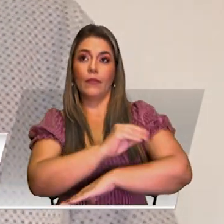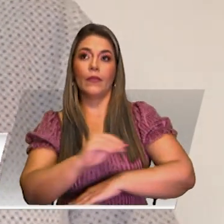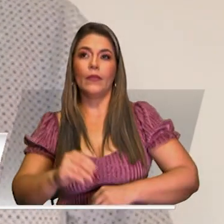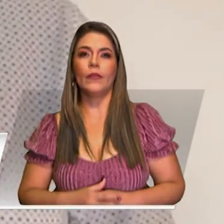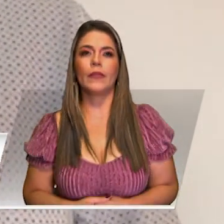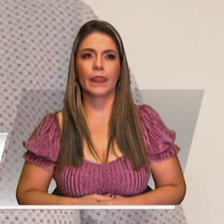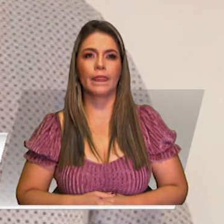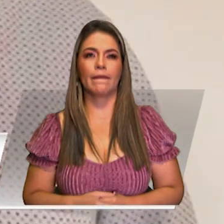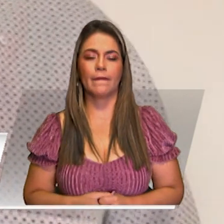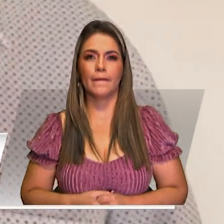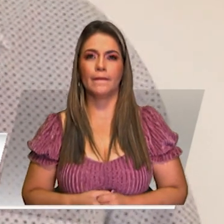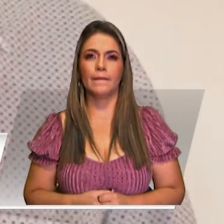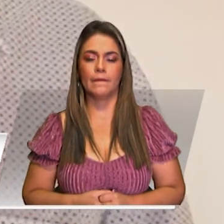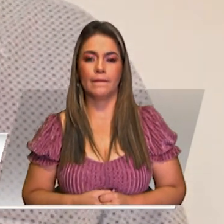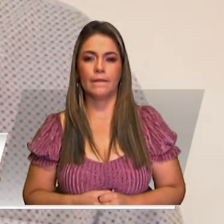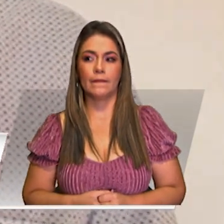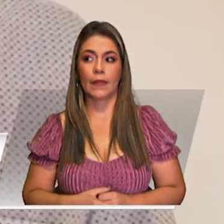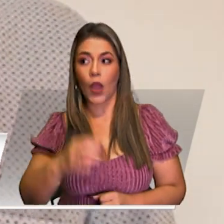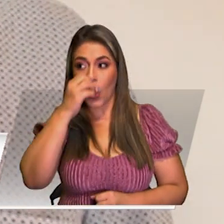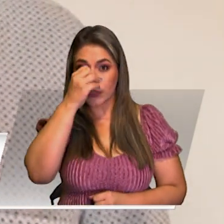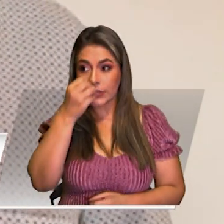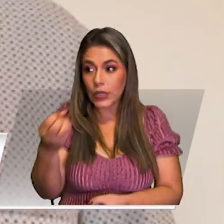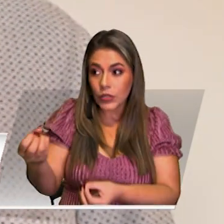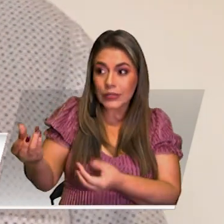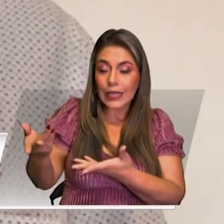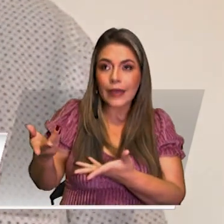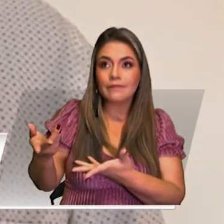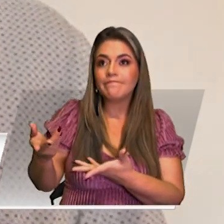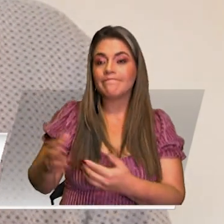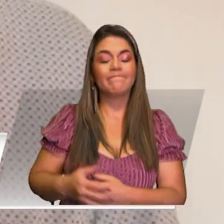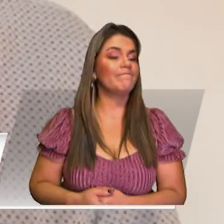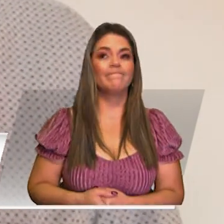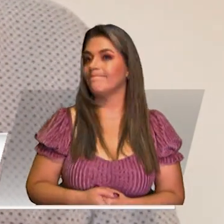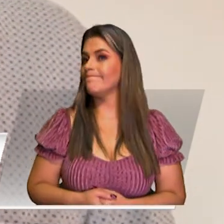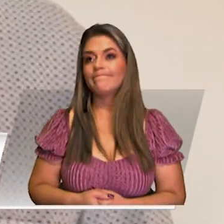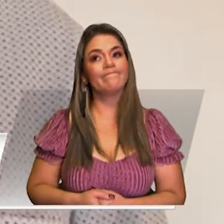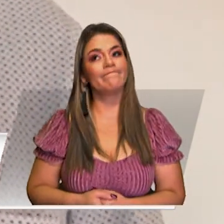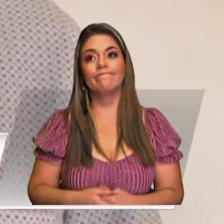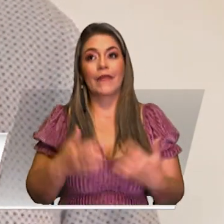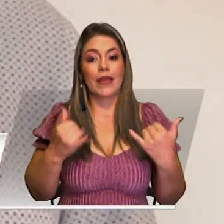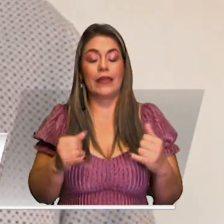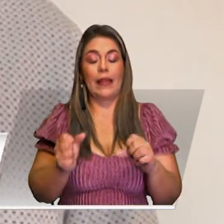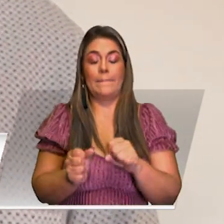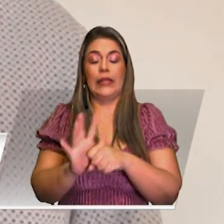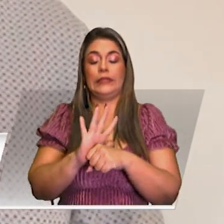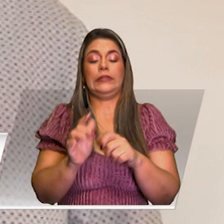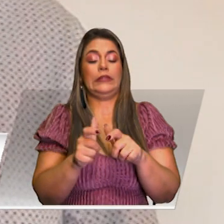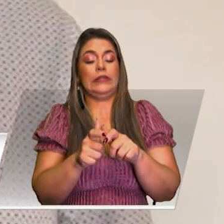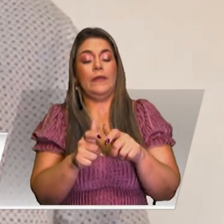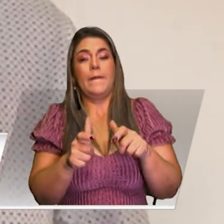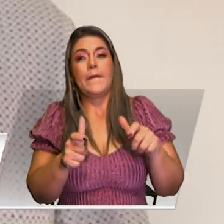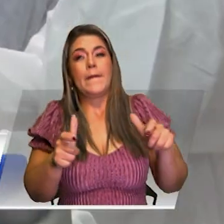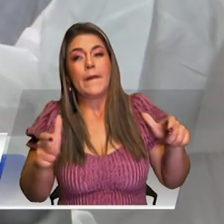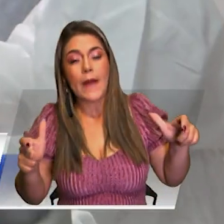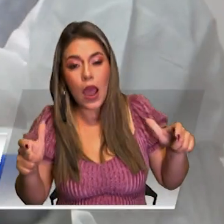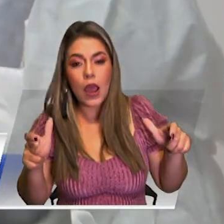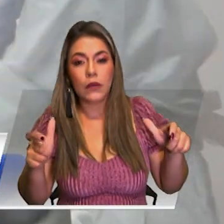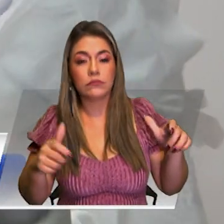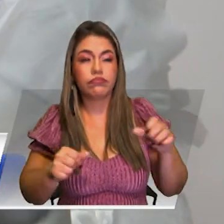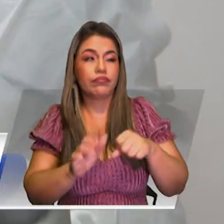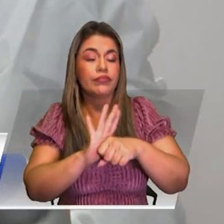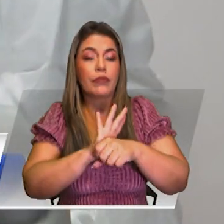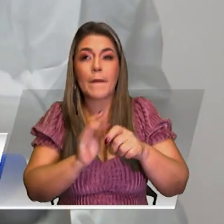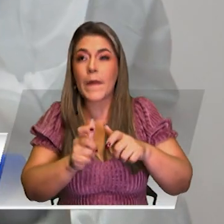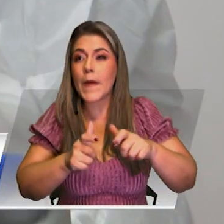el abastecimiento de oxígeno si las circunstancias crecientes de demanda en el país continúan.